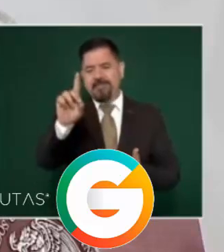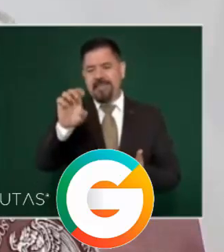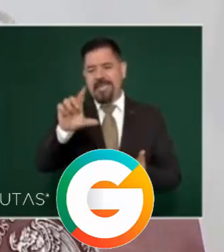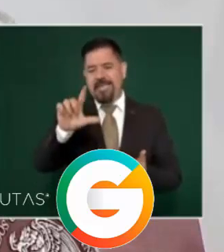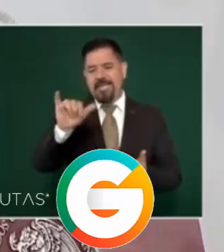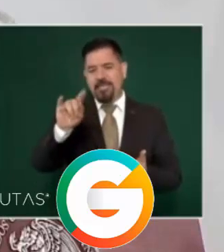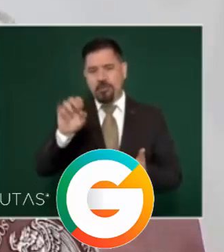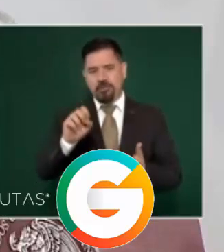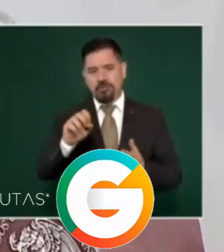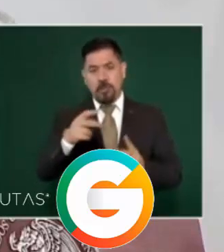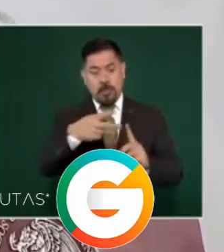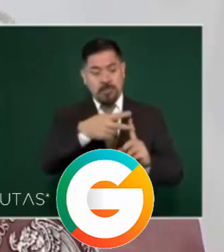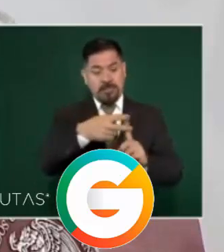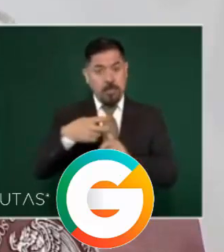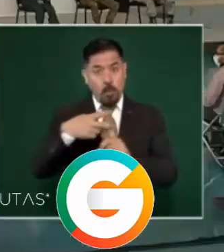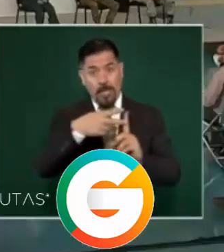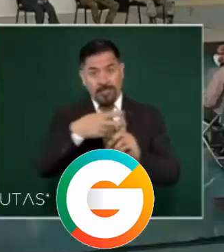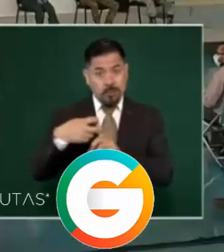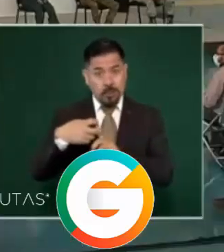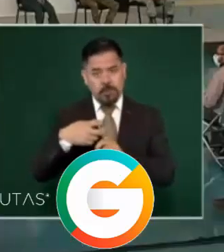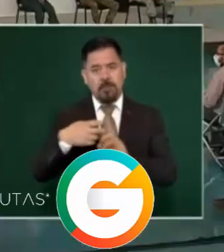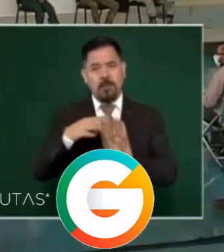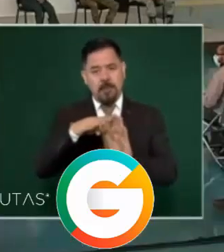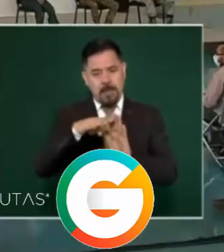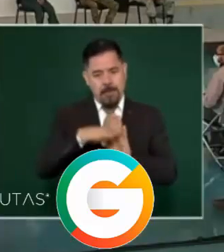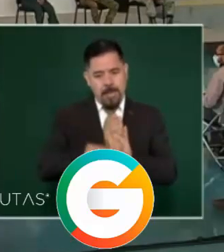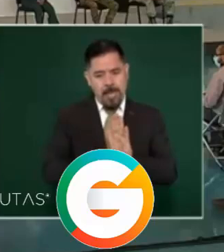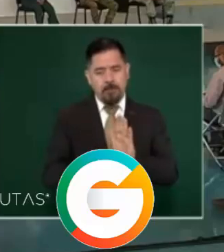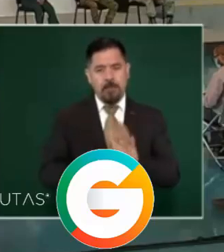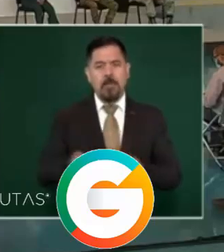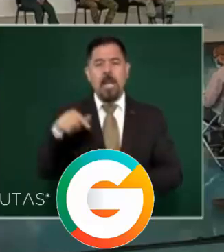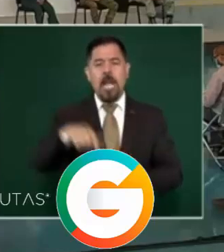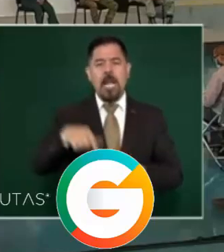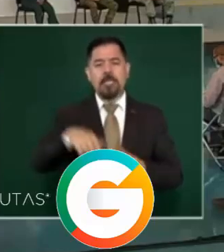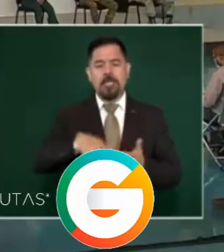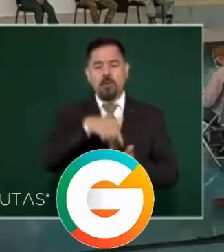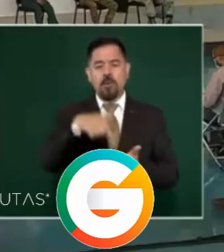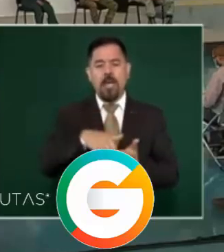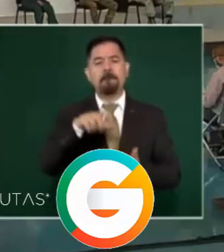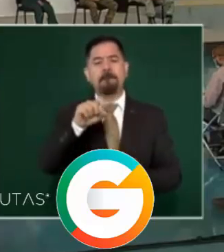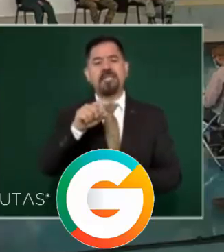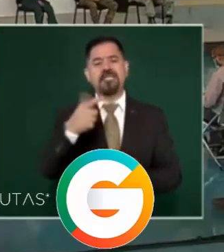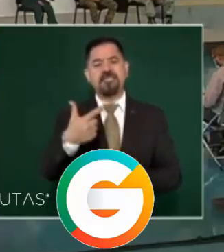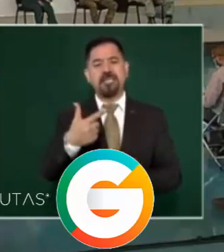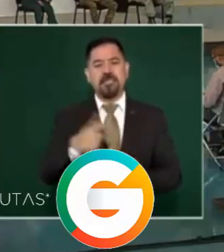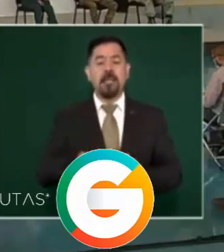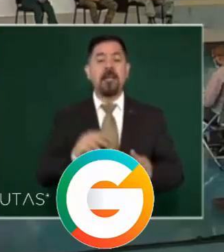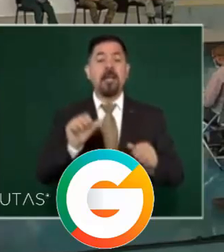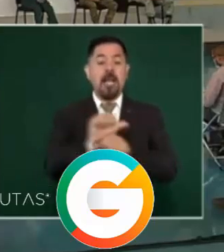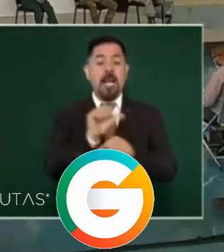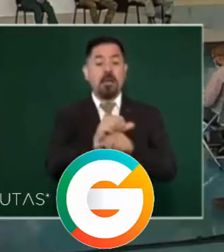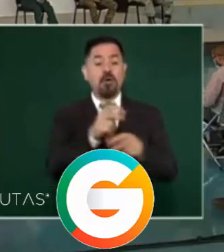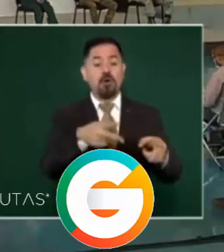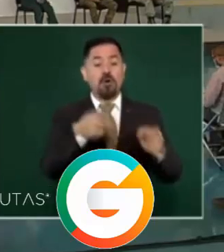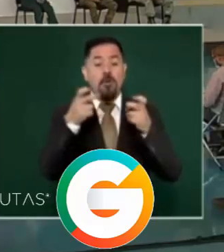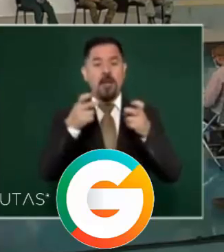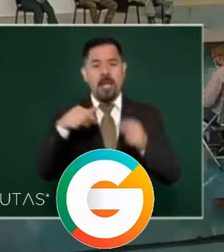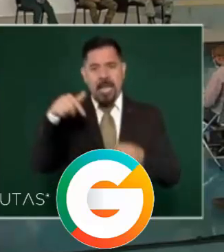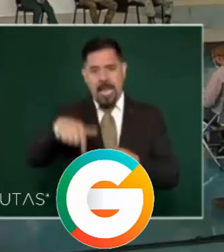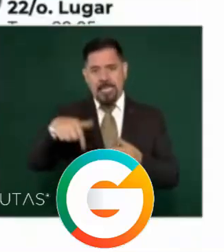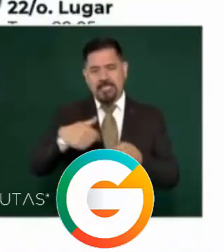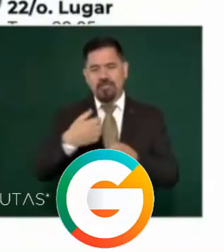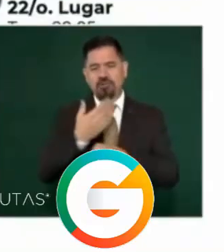7º lugar en homicidios dolosos. El funcionario federal informó que delitos como secuestro y robo de vehículos se encuentran en una tendencia a la